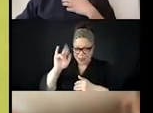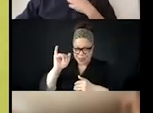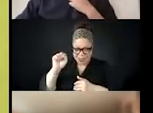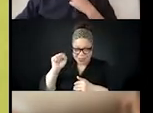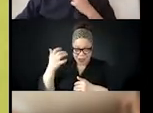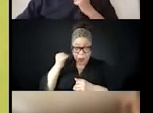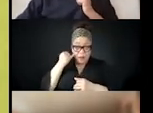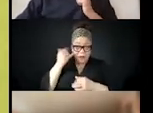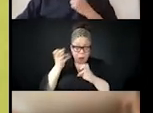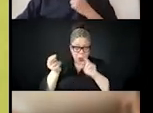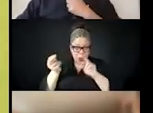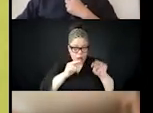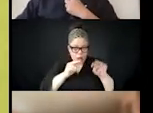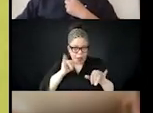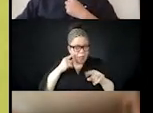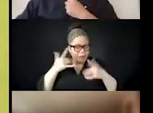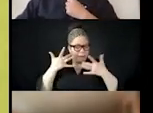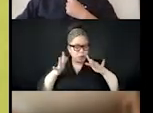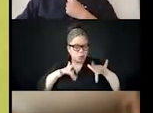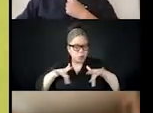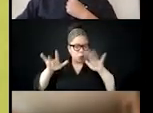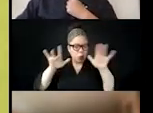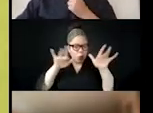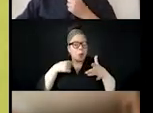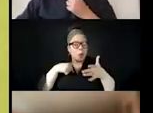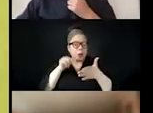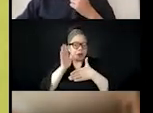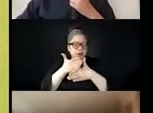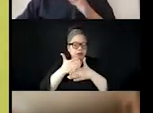pero muchas personas